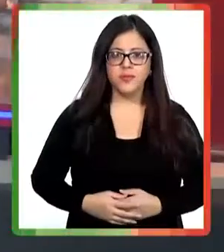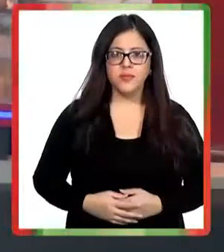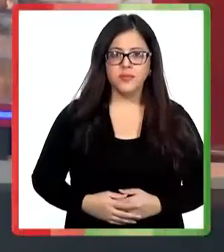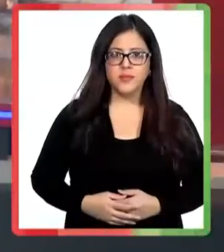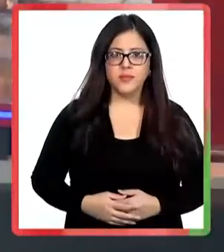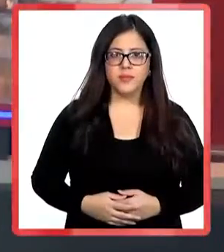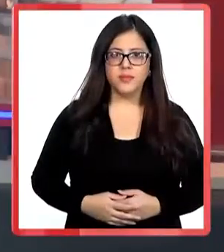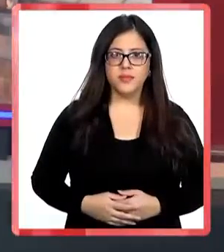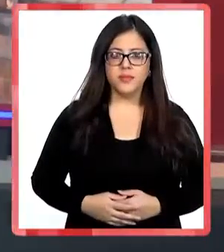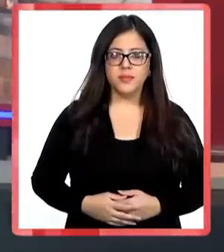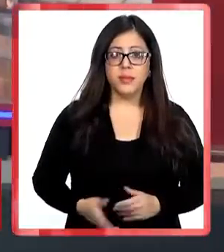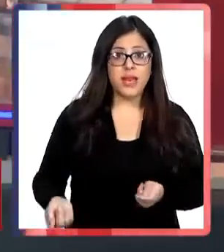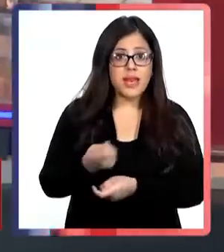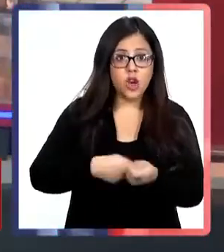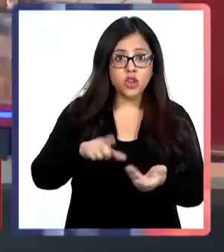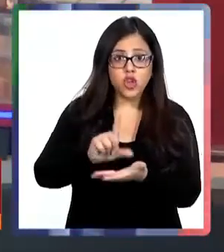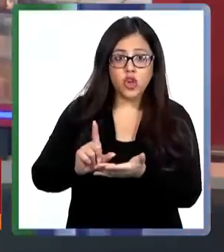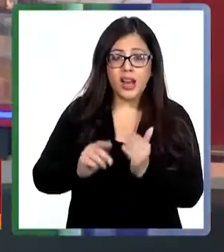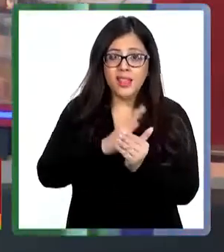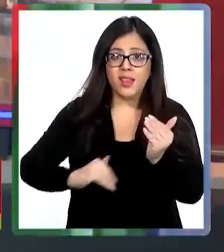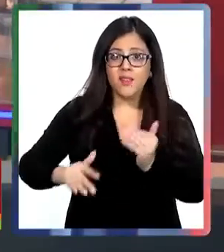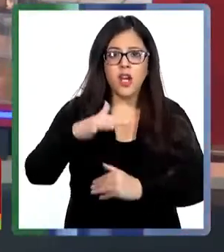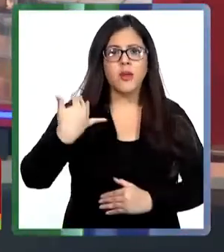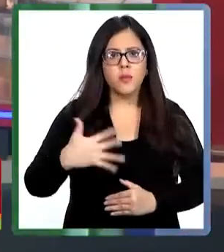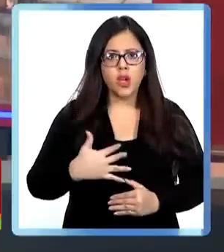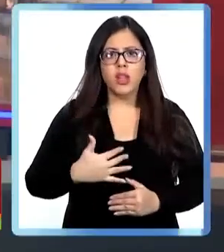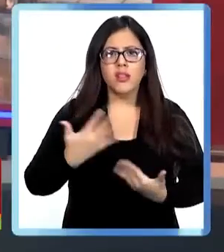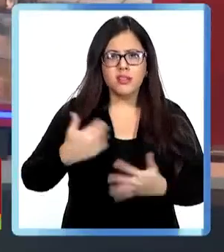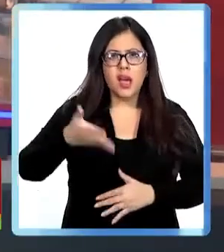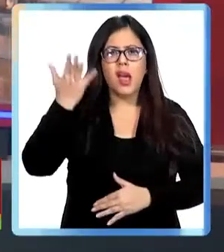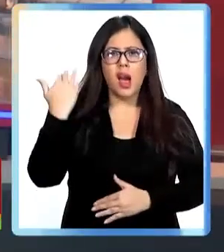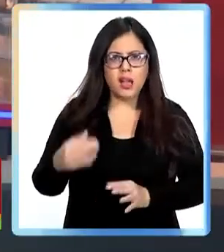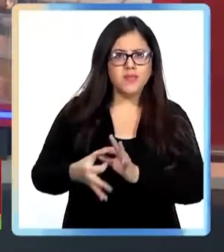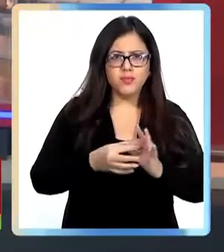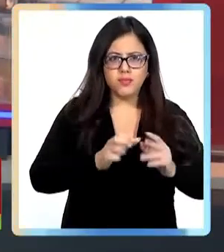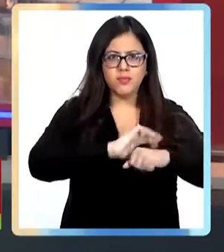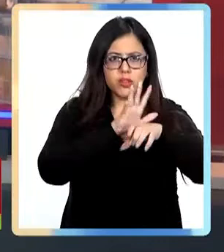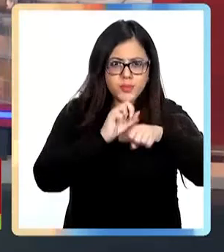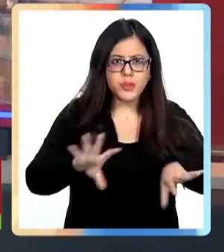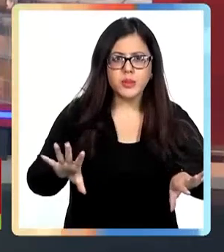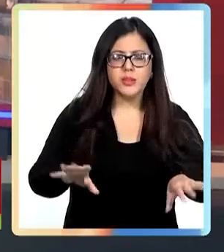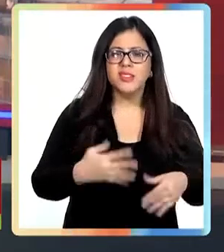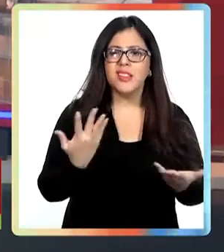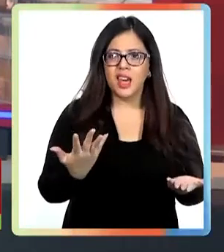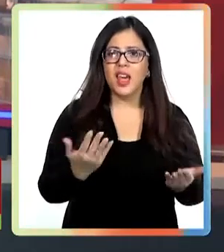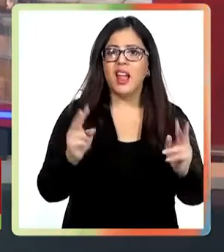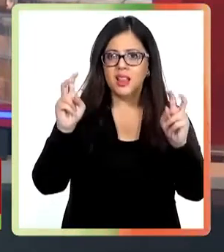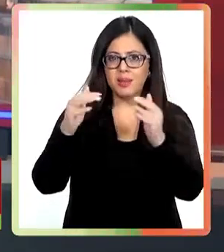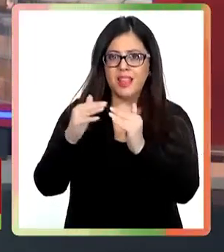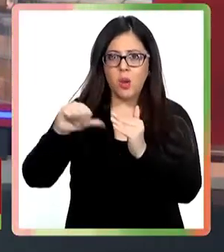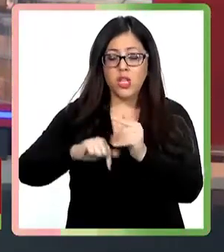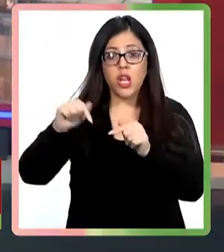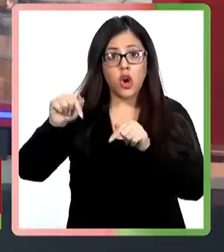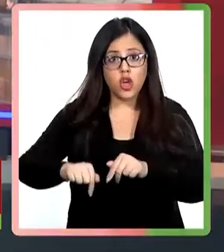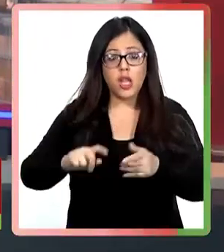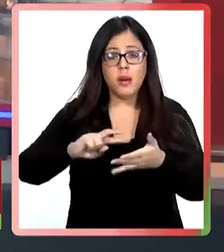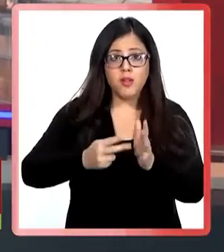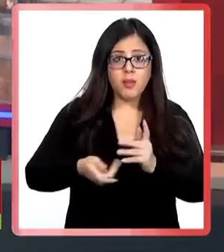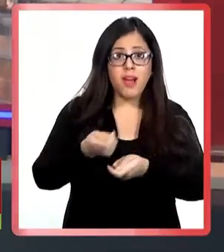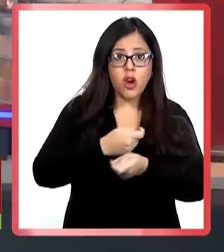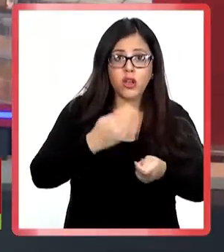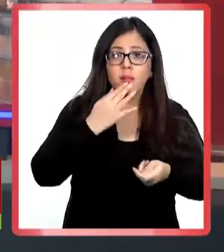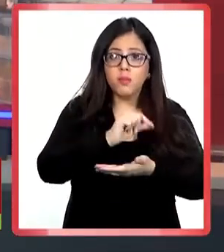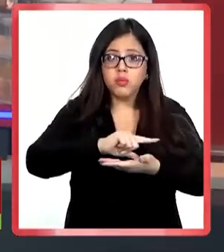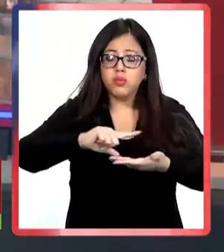Los negocios de barrio fueron claves durante la época más dura de esta pandemia, durante las cuarentenas. Hoy la crisis económica y la